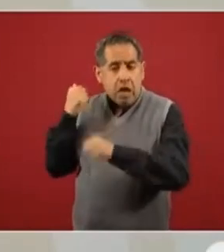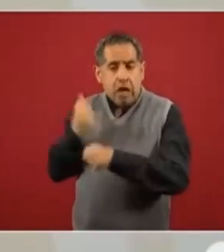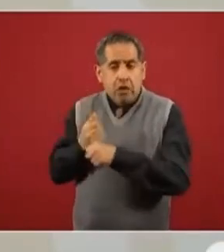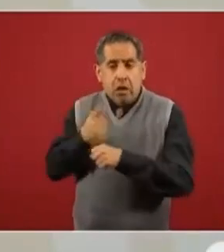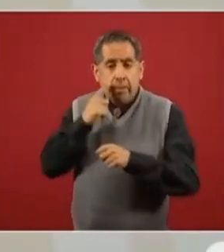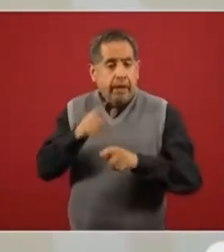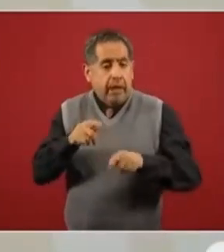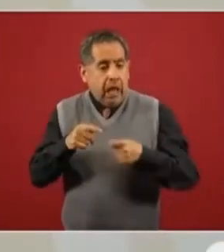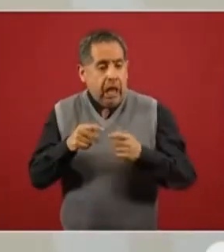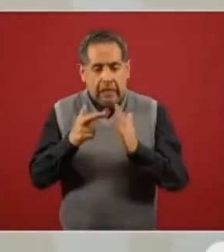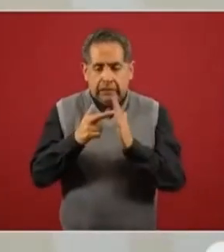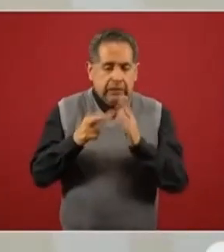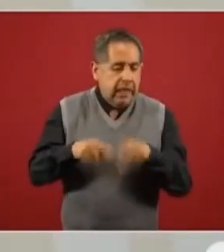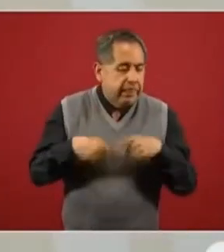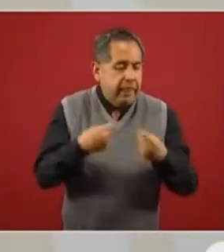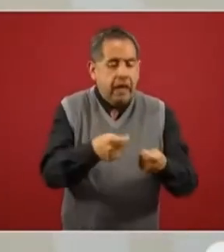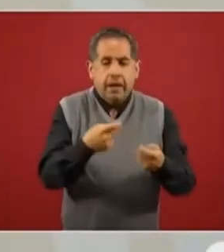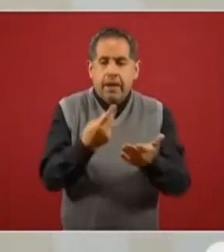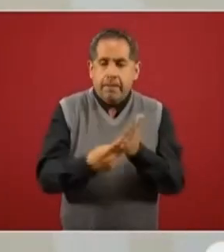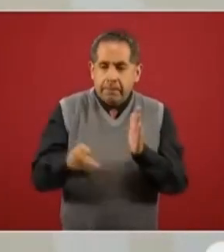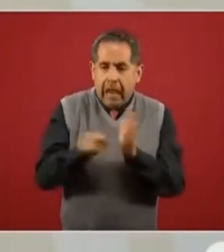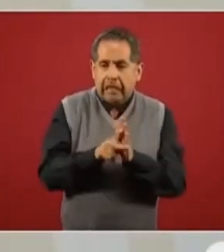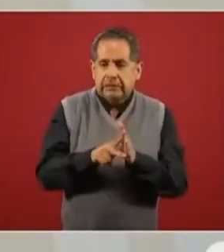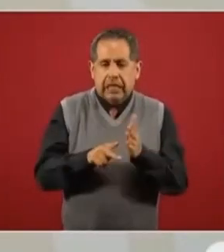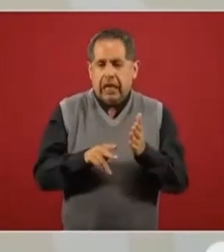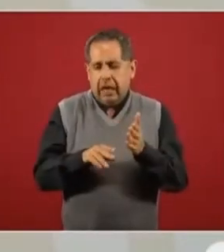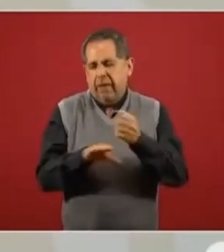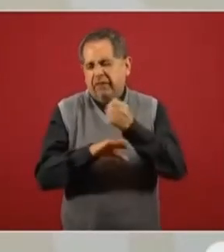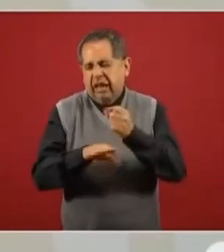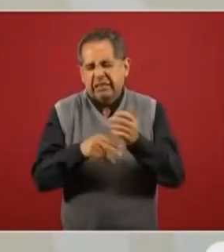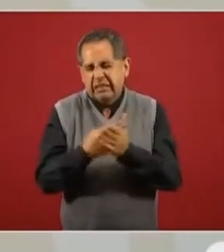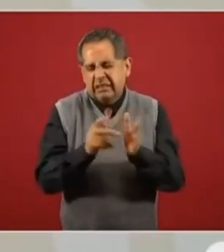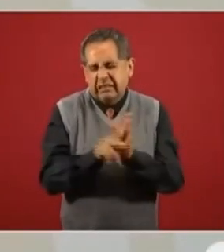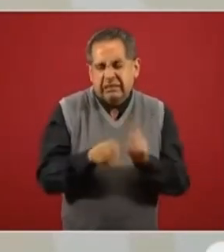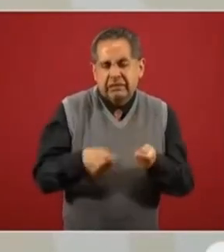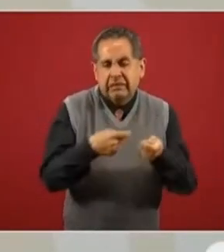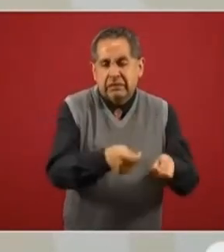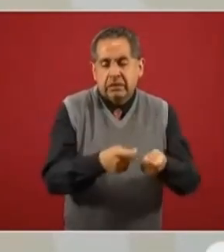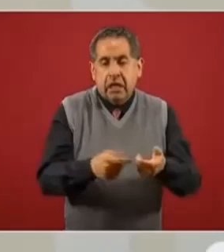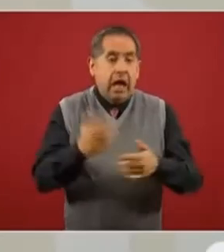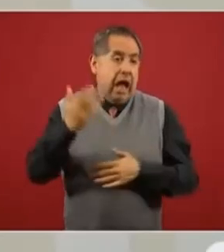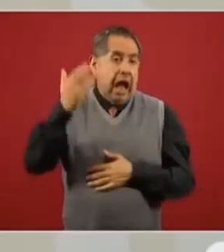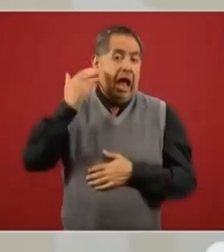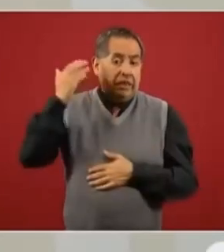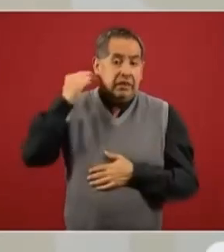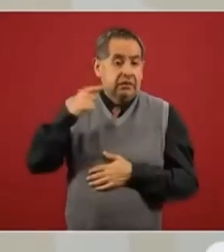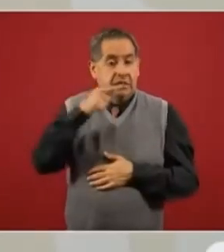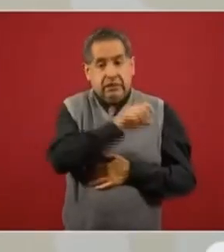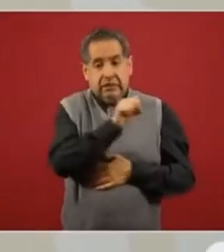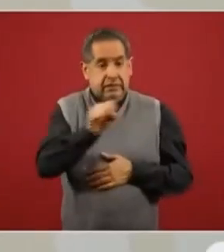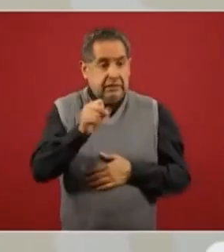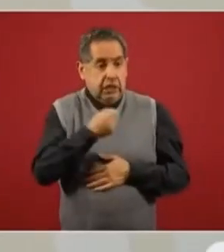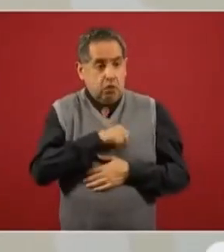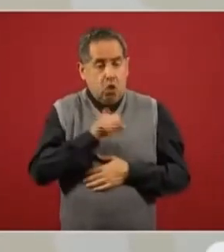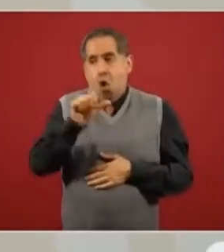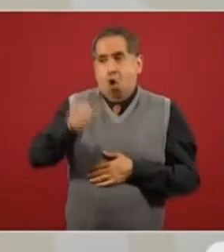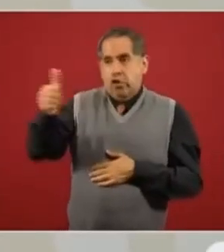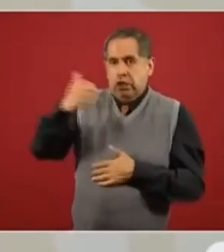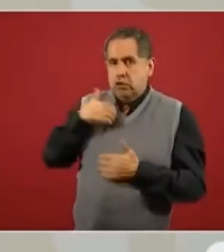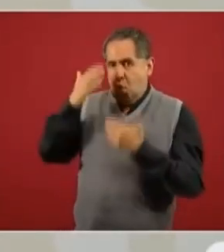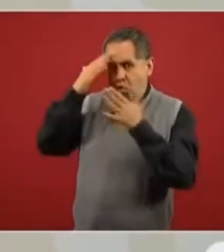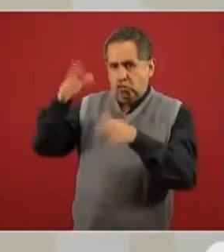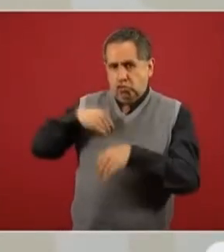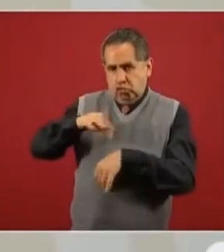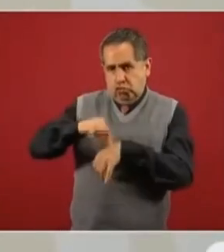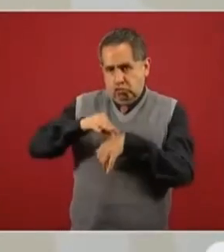mecanismos de asignación de plazas, de bases laborales, al menos en la Secretaría de Salud, no puedo hablar de